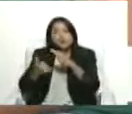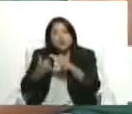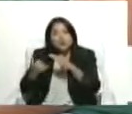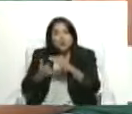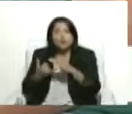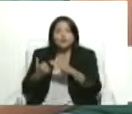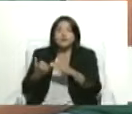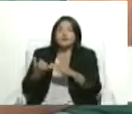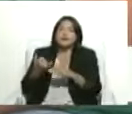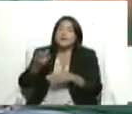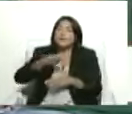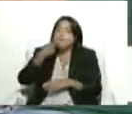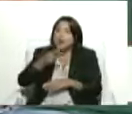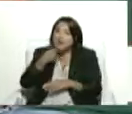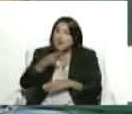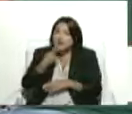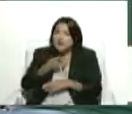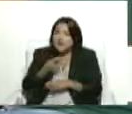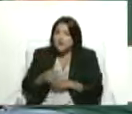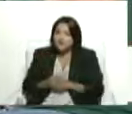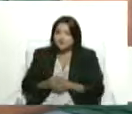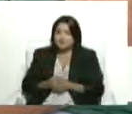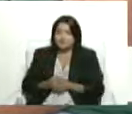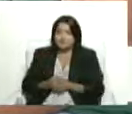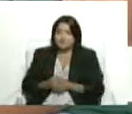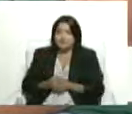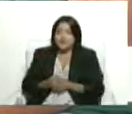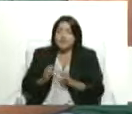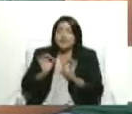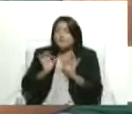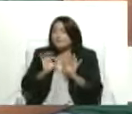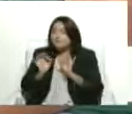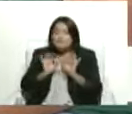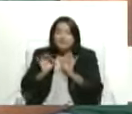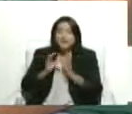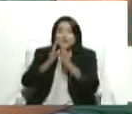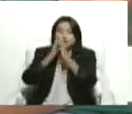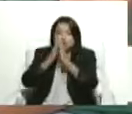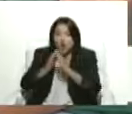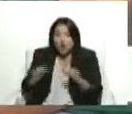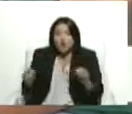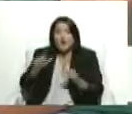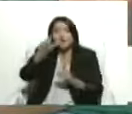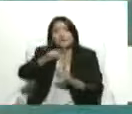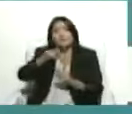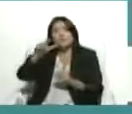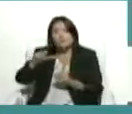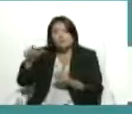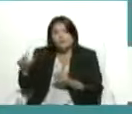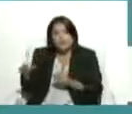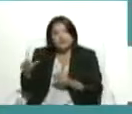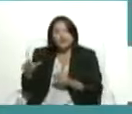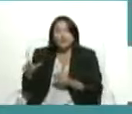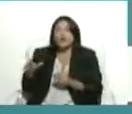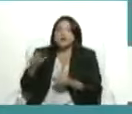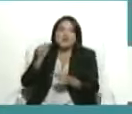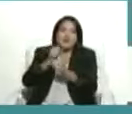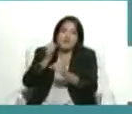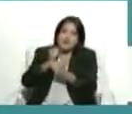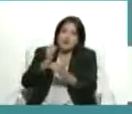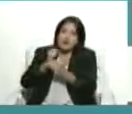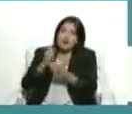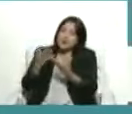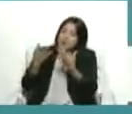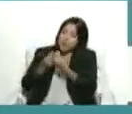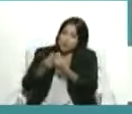con nuestros movimientos, de cuidar hasta el más mínimo detalle para que todas y todos podamos trabajar juntos, juntas.